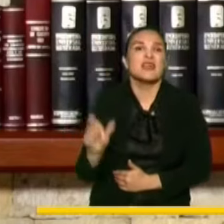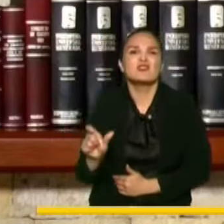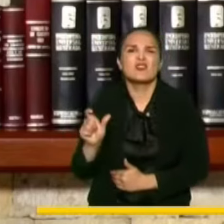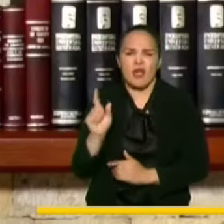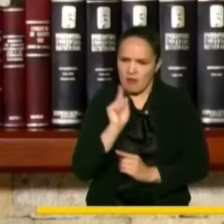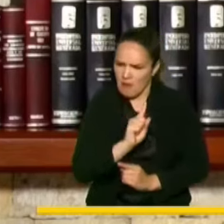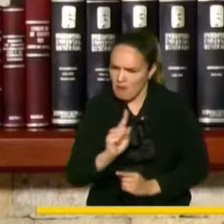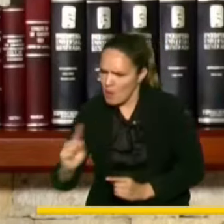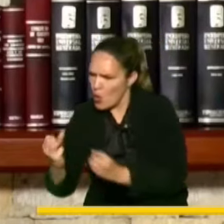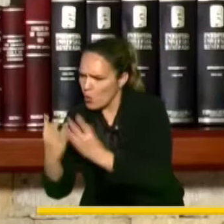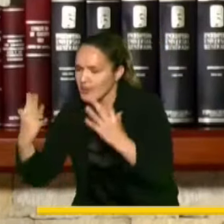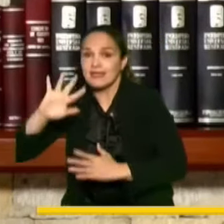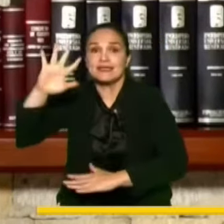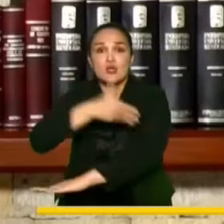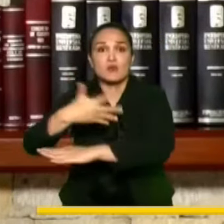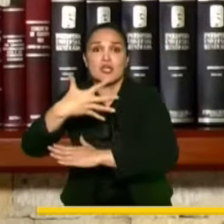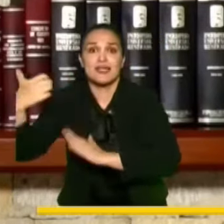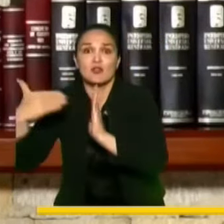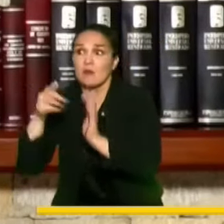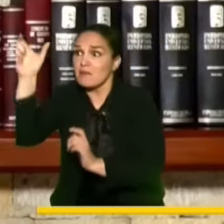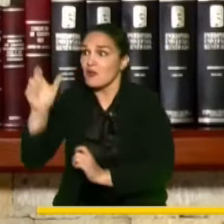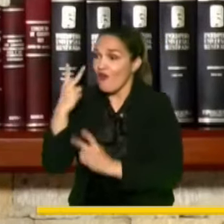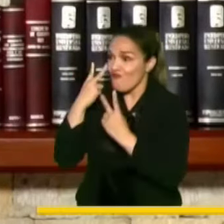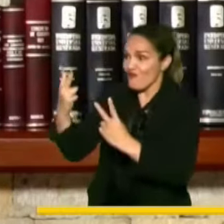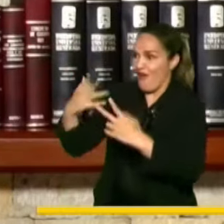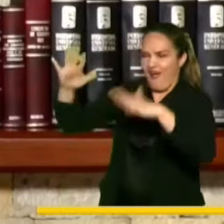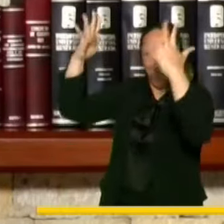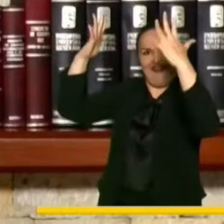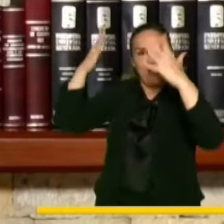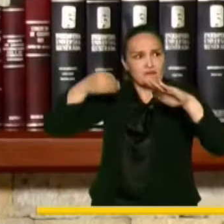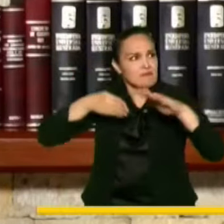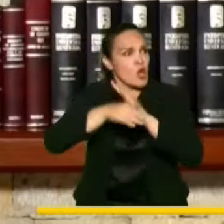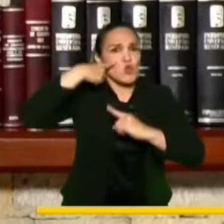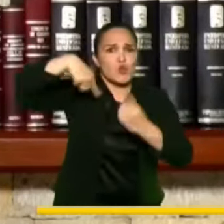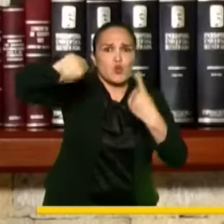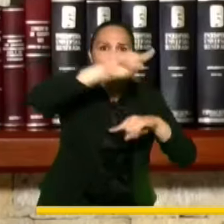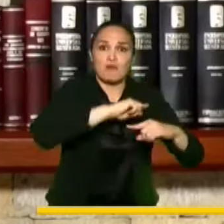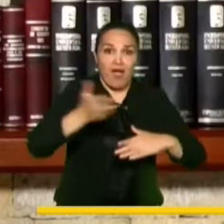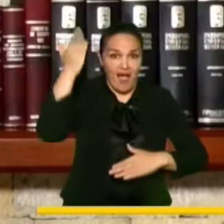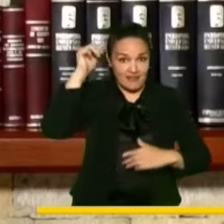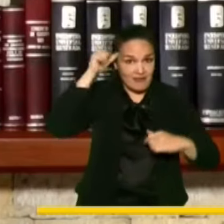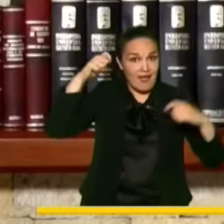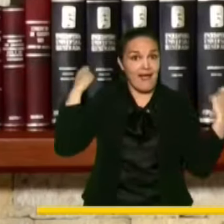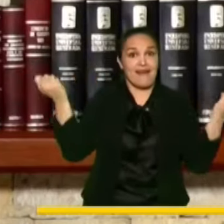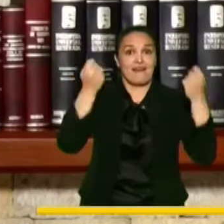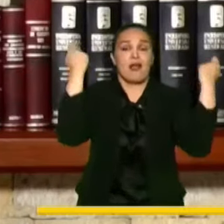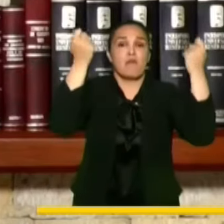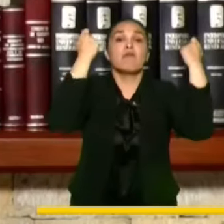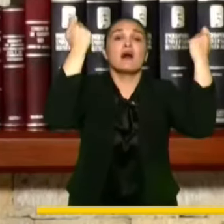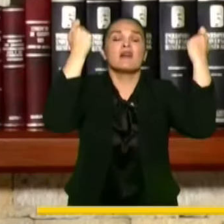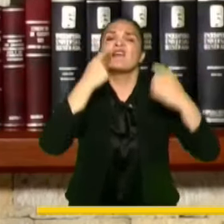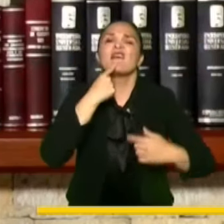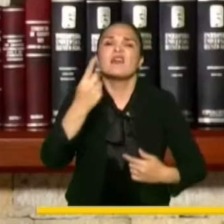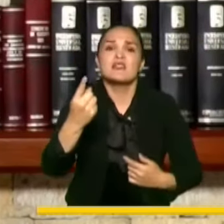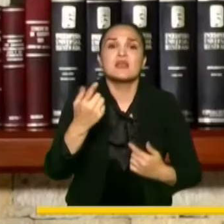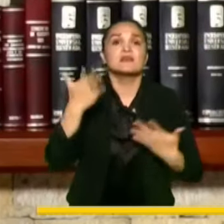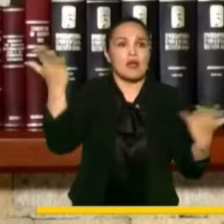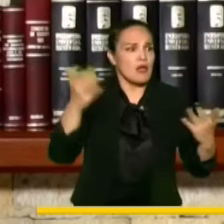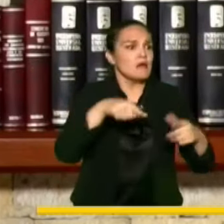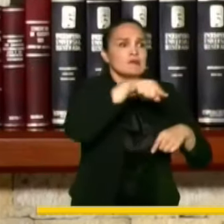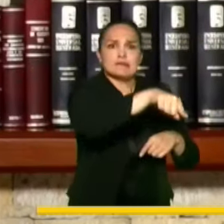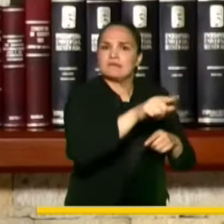5.500.000. Nuestra promesa electoral de ver en el turismo el reemplazo de corto plazo a la